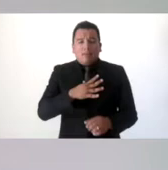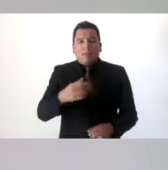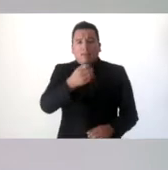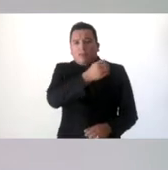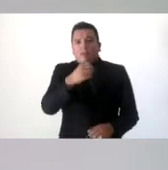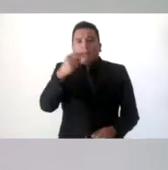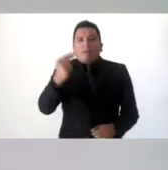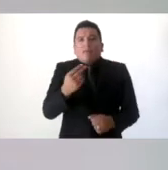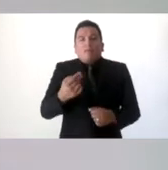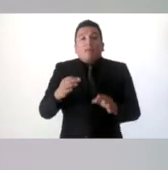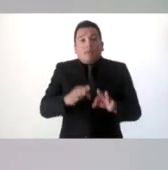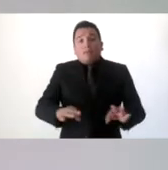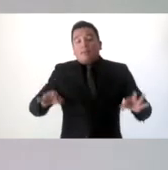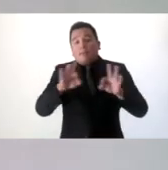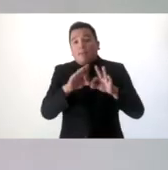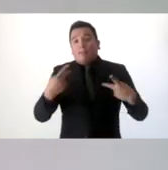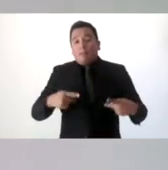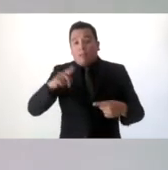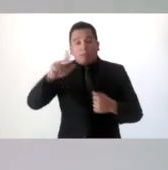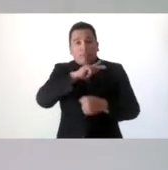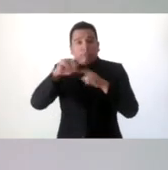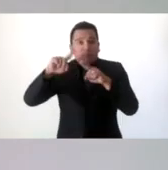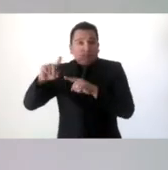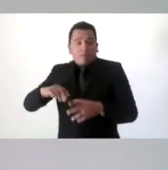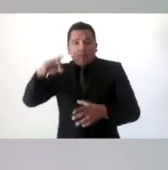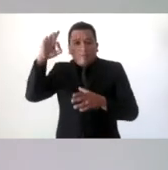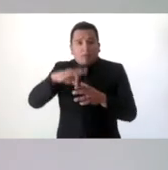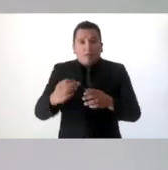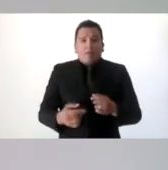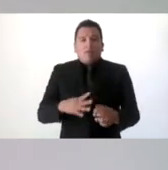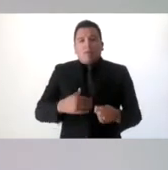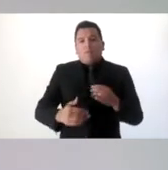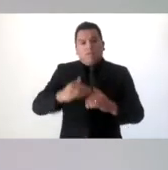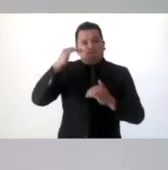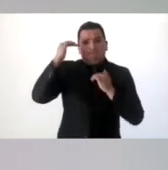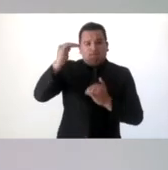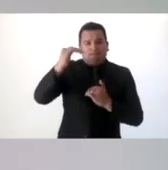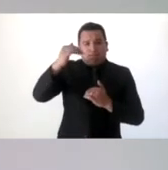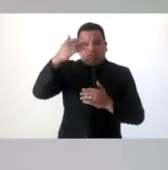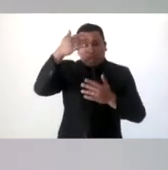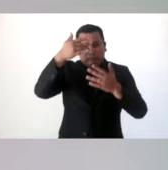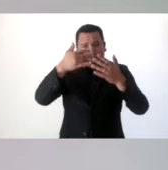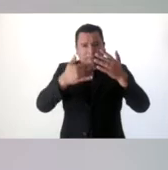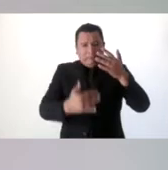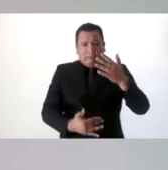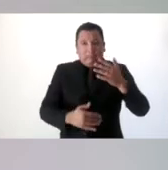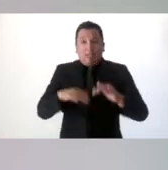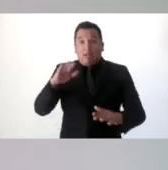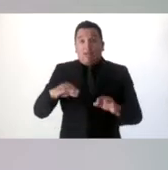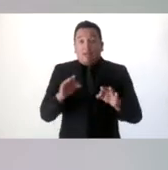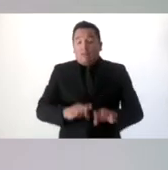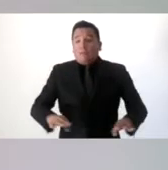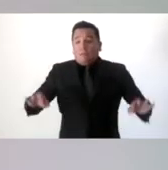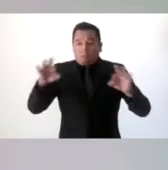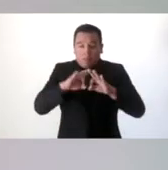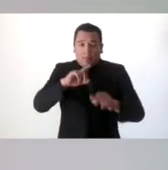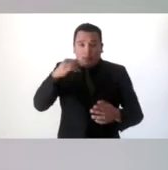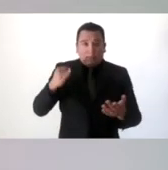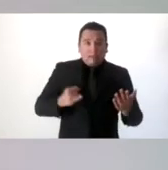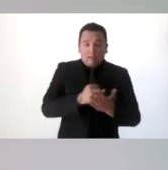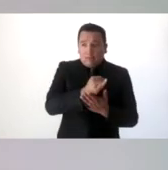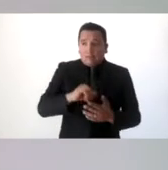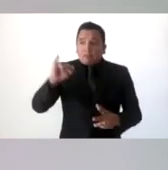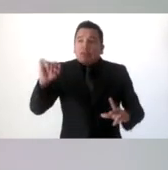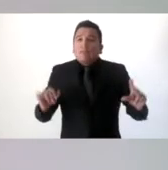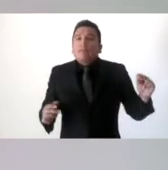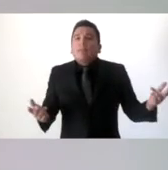que hay en el extranjero, que por los números que nos platica pudieran ser incluso a veces determinantes para una votación, ahora que en la democracia en